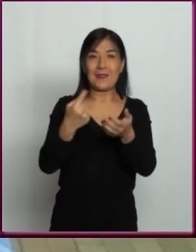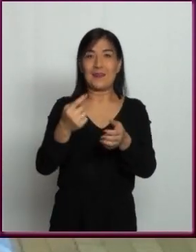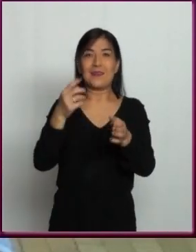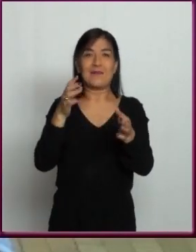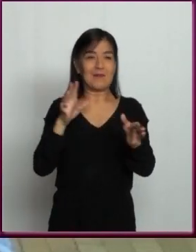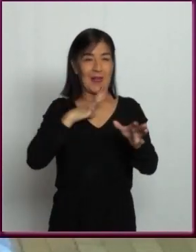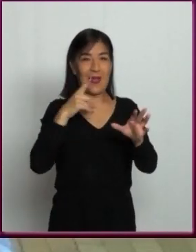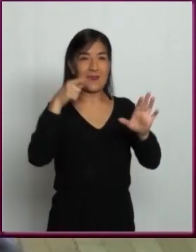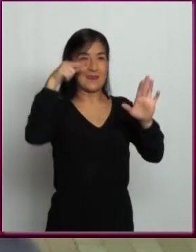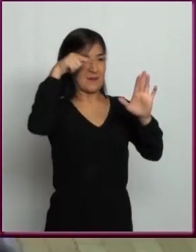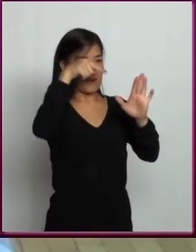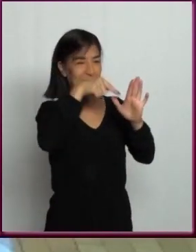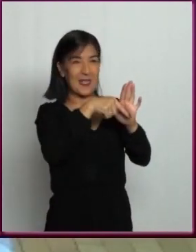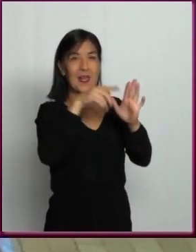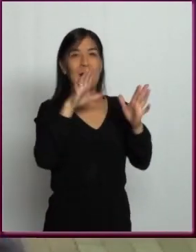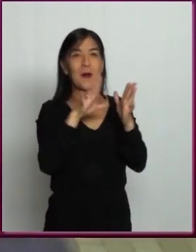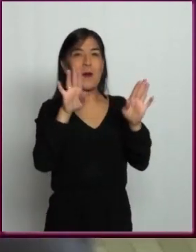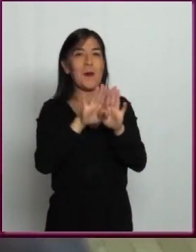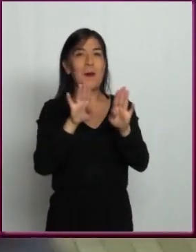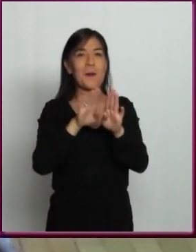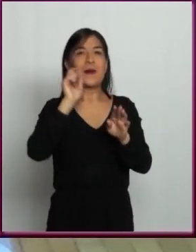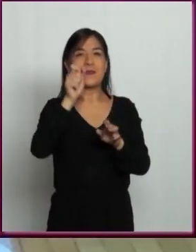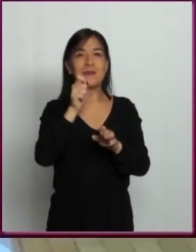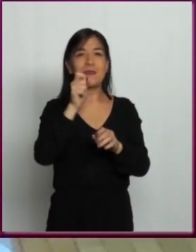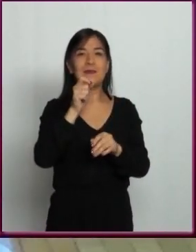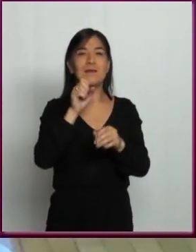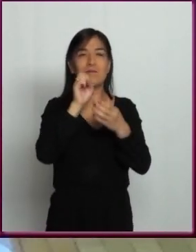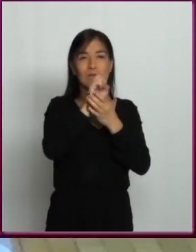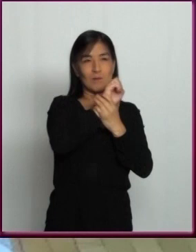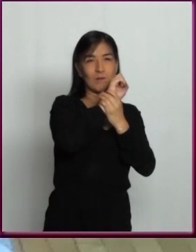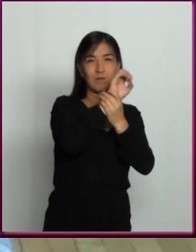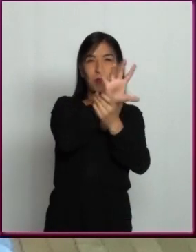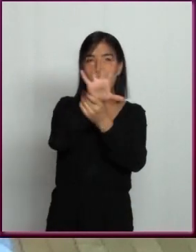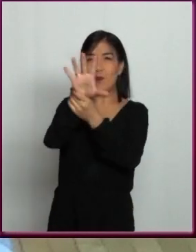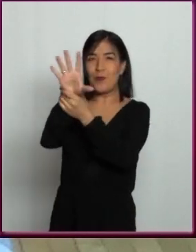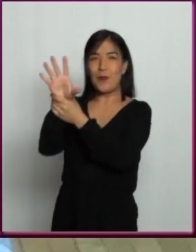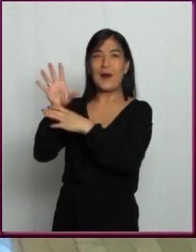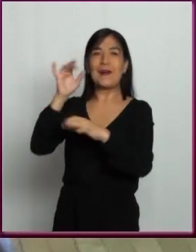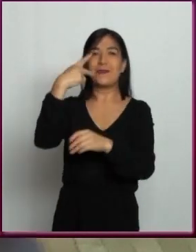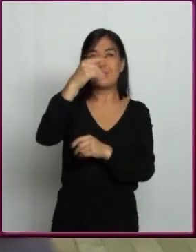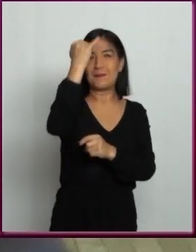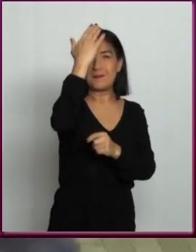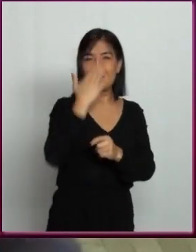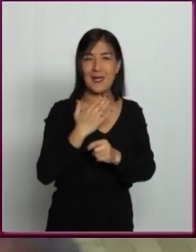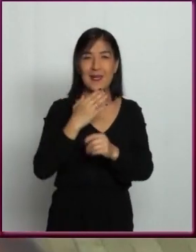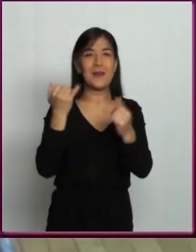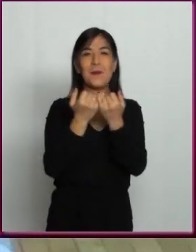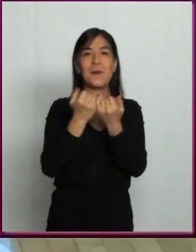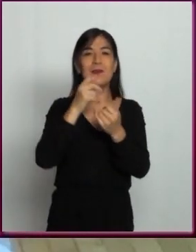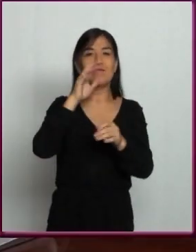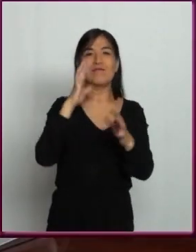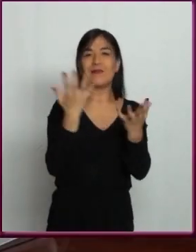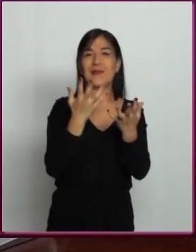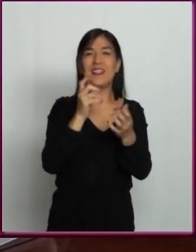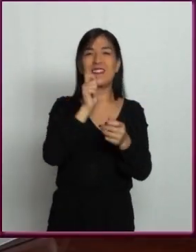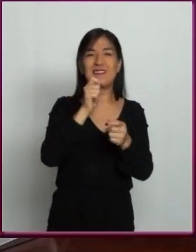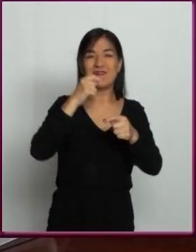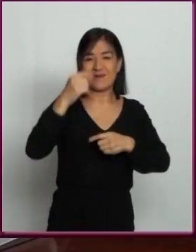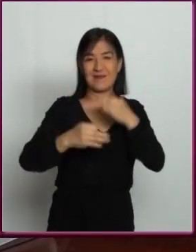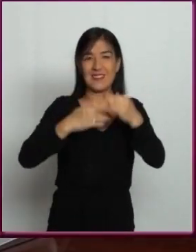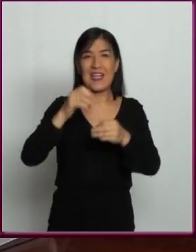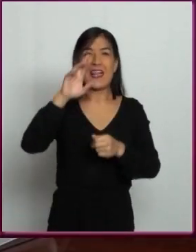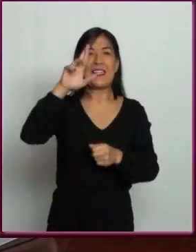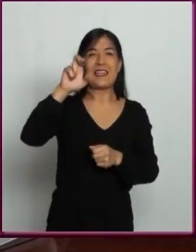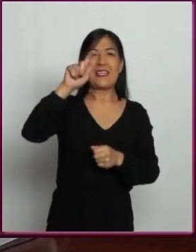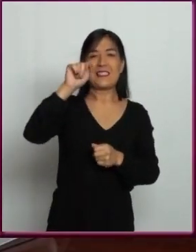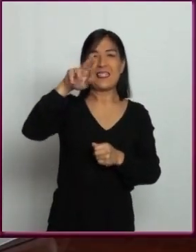una entrada pequeña, es la pupila, que proyecta una imagen en la parte trasera donde se encuentra la retina. La retina